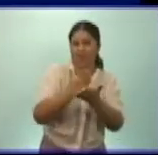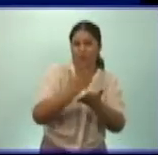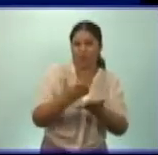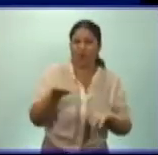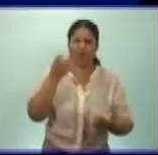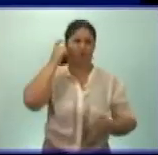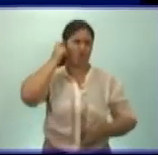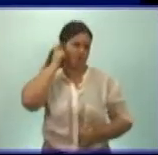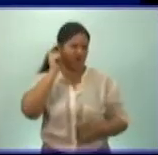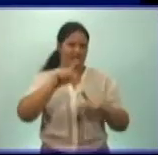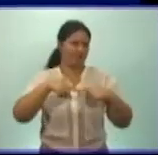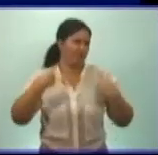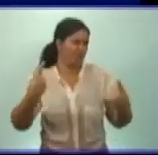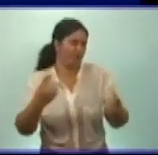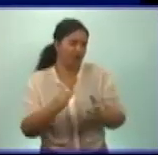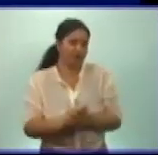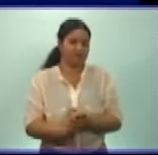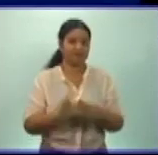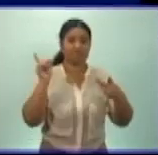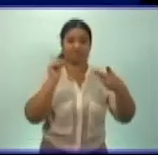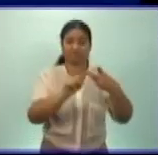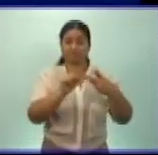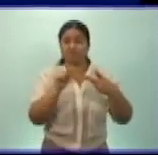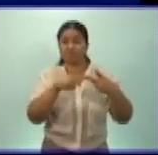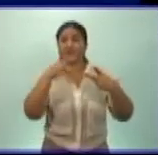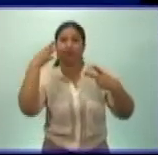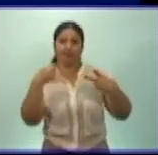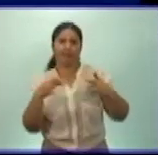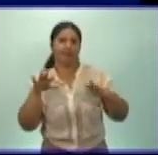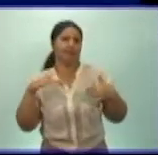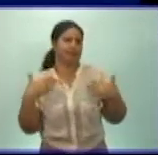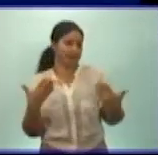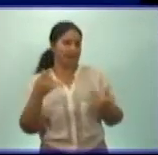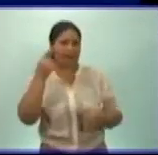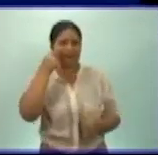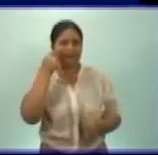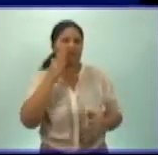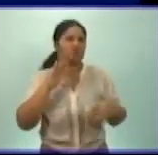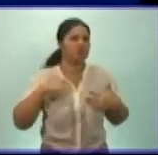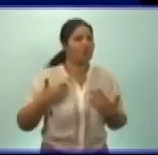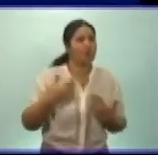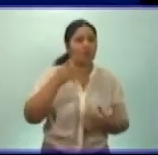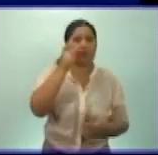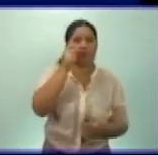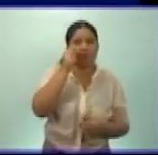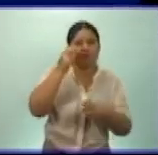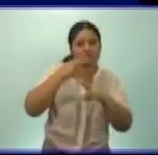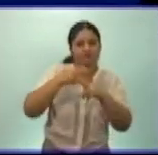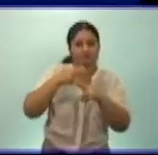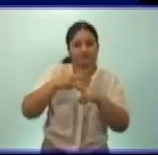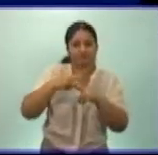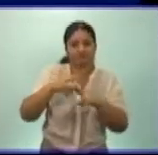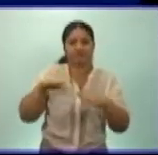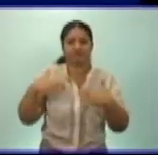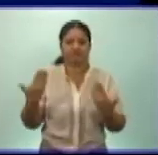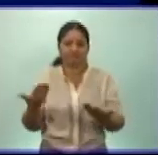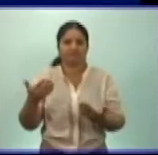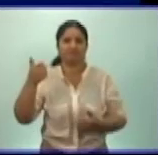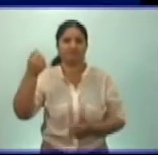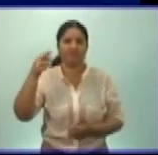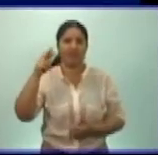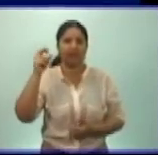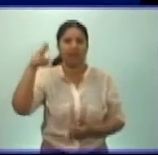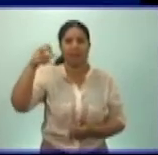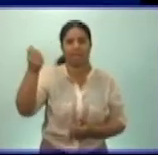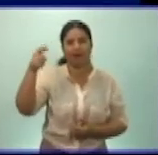Avaro, que refleja la avaricia en el personaje llamado Harpagón, y El